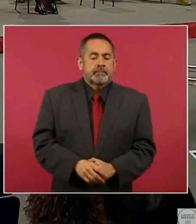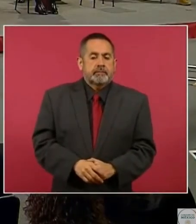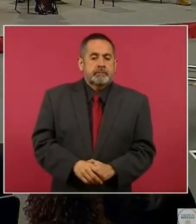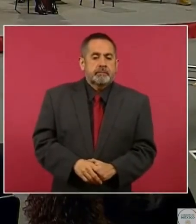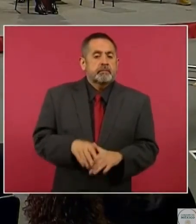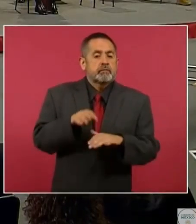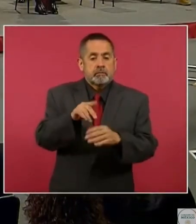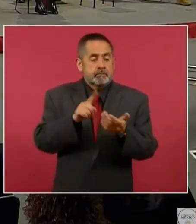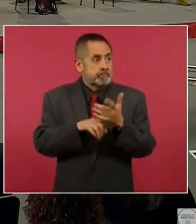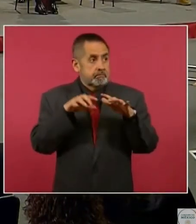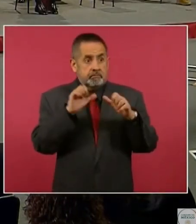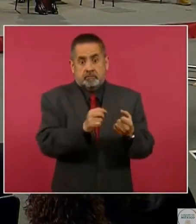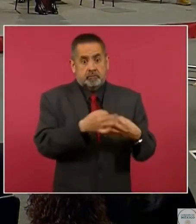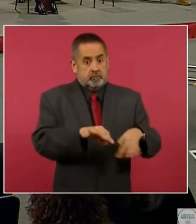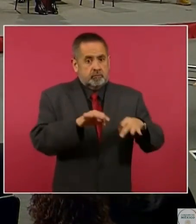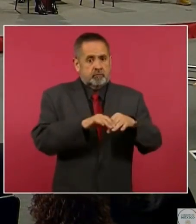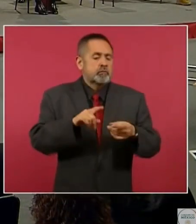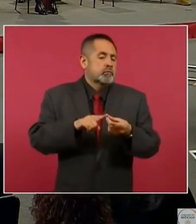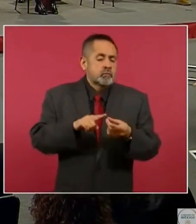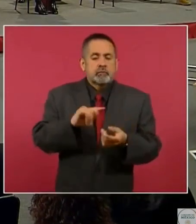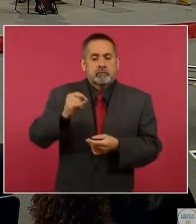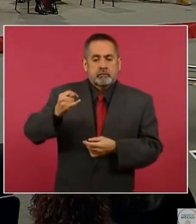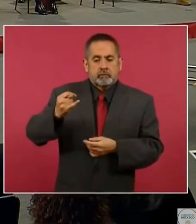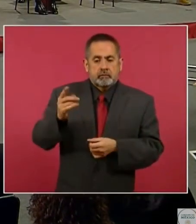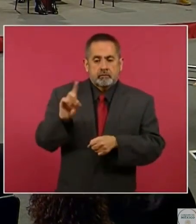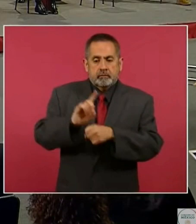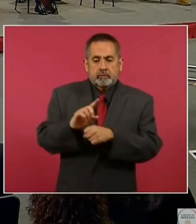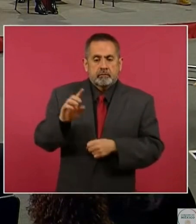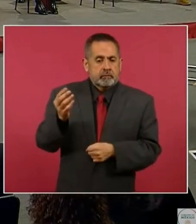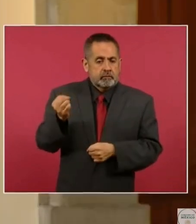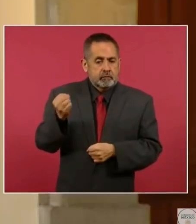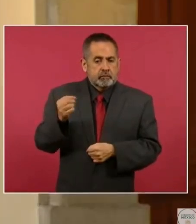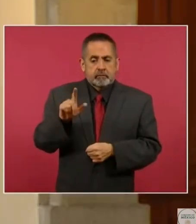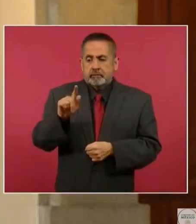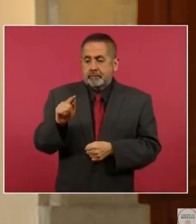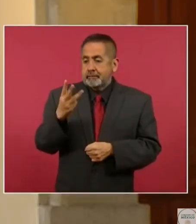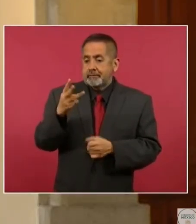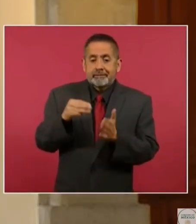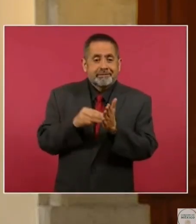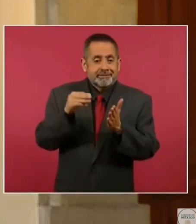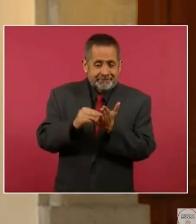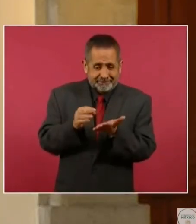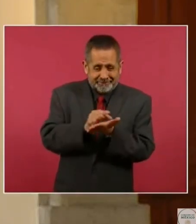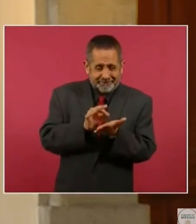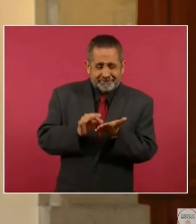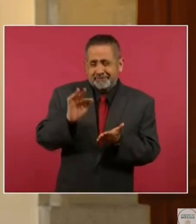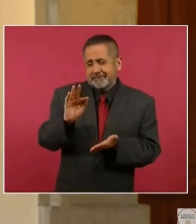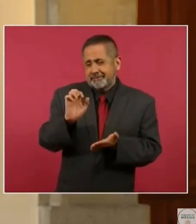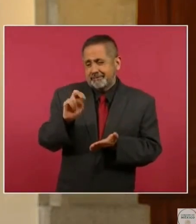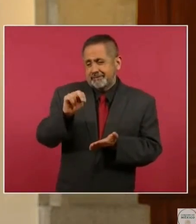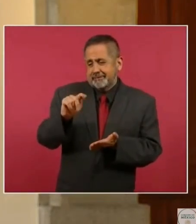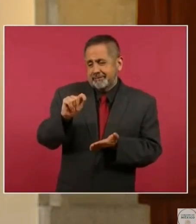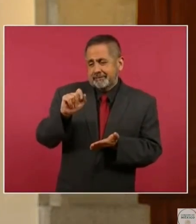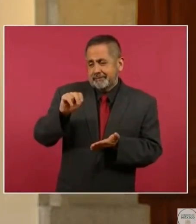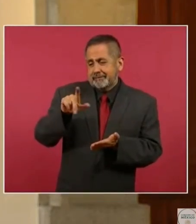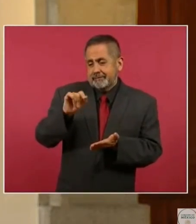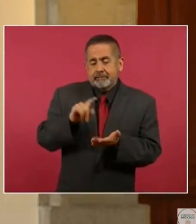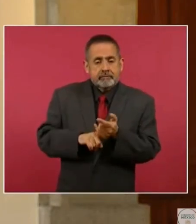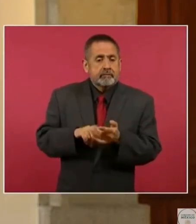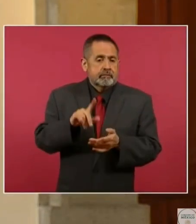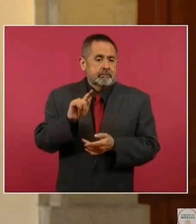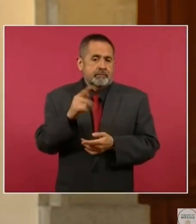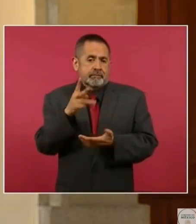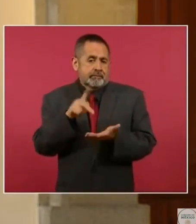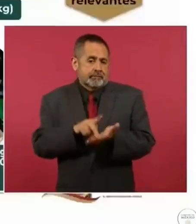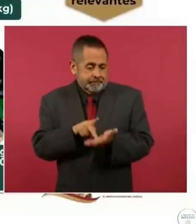aseguramientos importantes, en Tijuana el día 9, 73 millones de dosis de fentanilo, 73